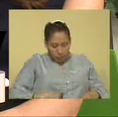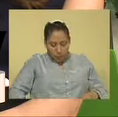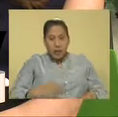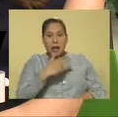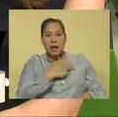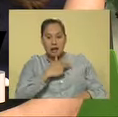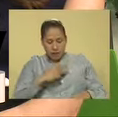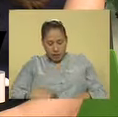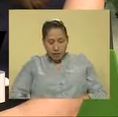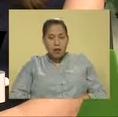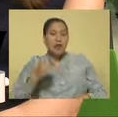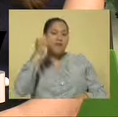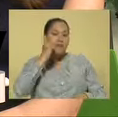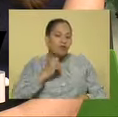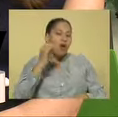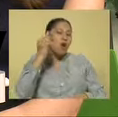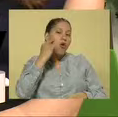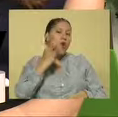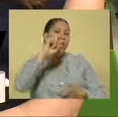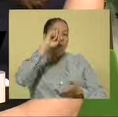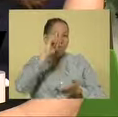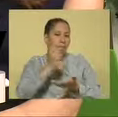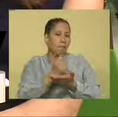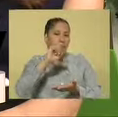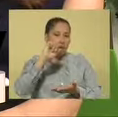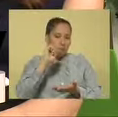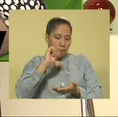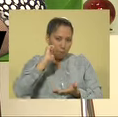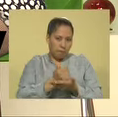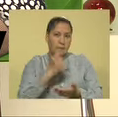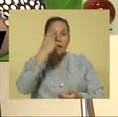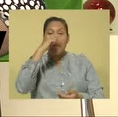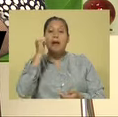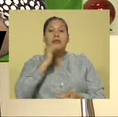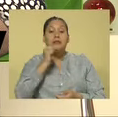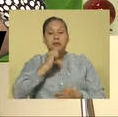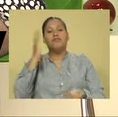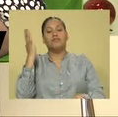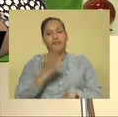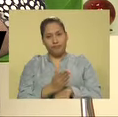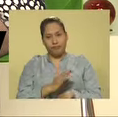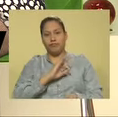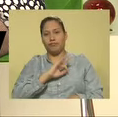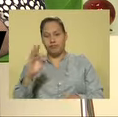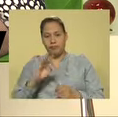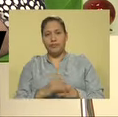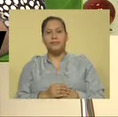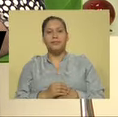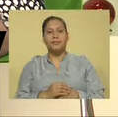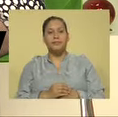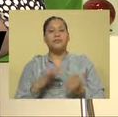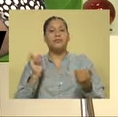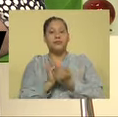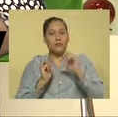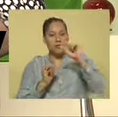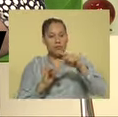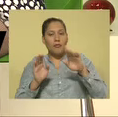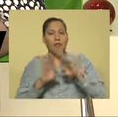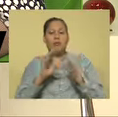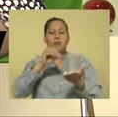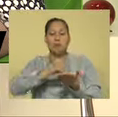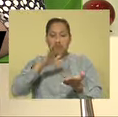fíjate qué terrible no bueno y y en estos casos la ley lo persigue como les decía de oficio y cuando se tengan